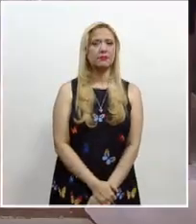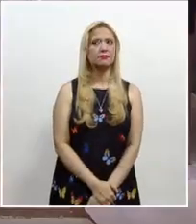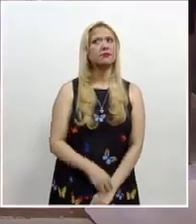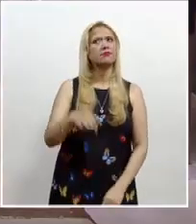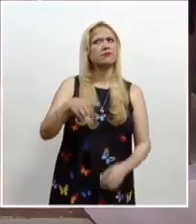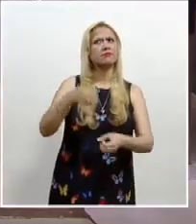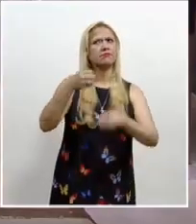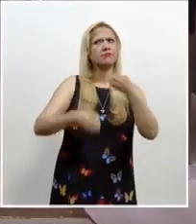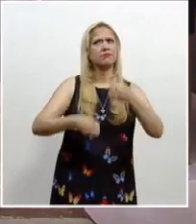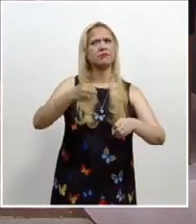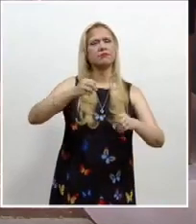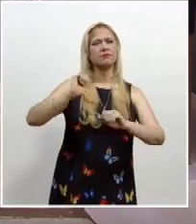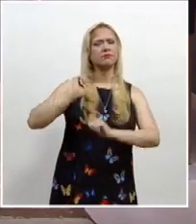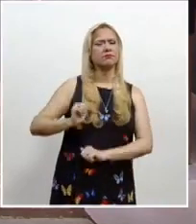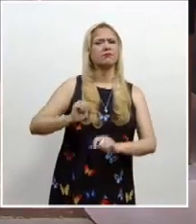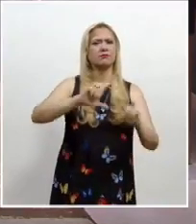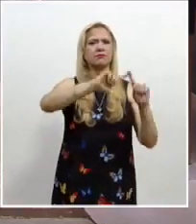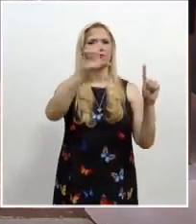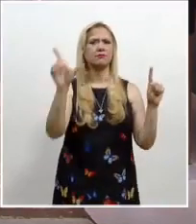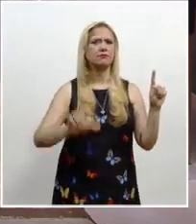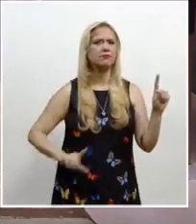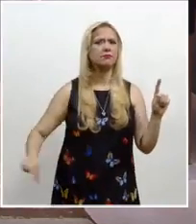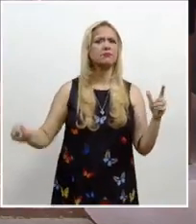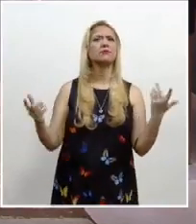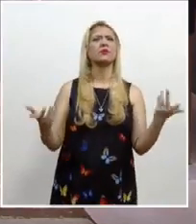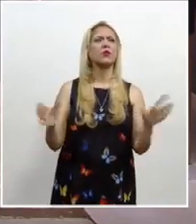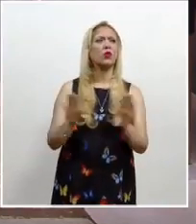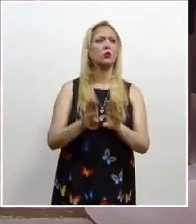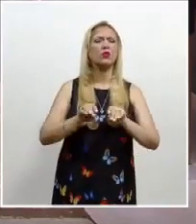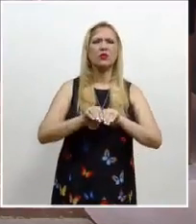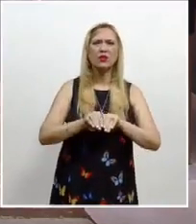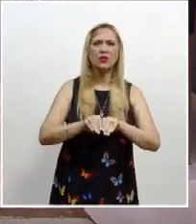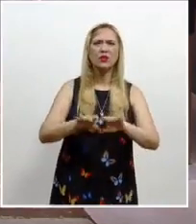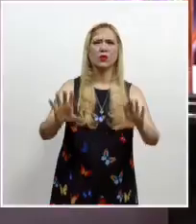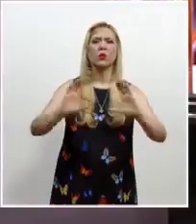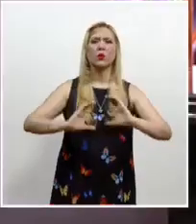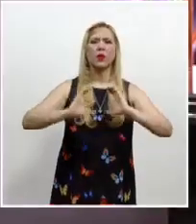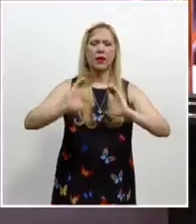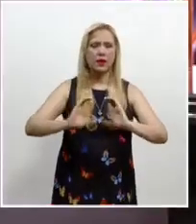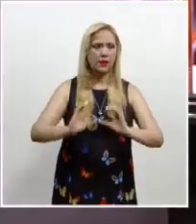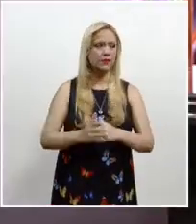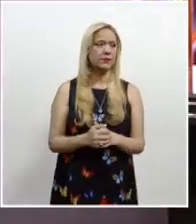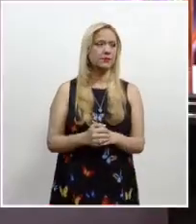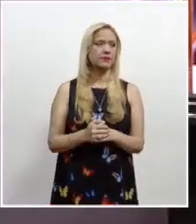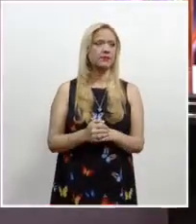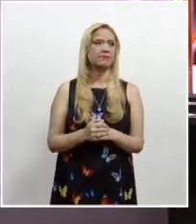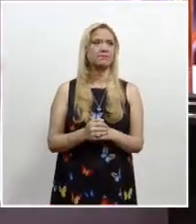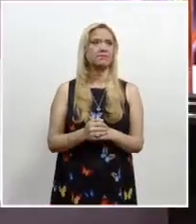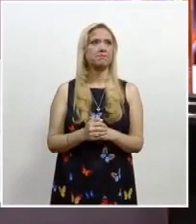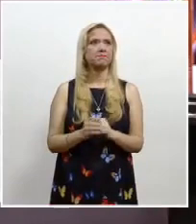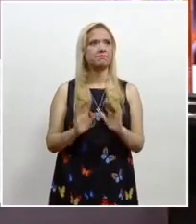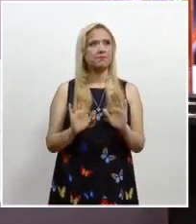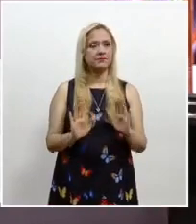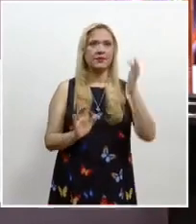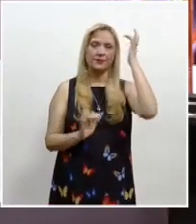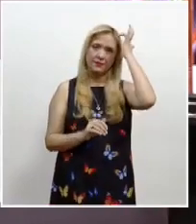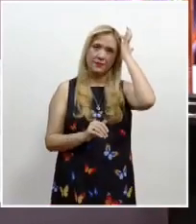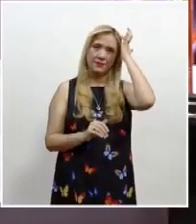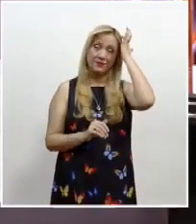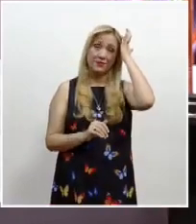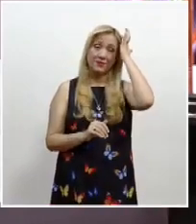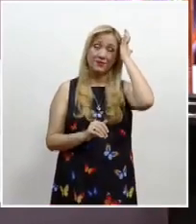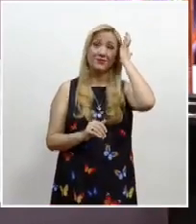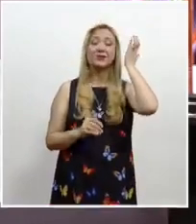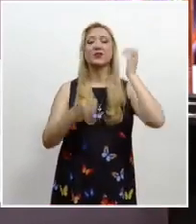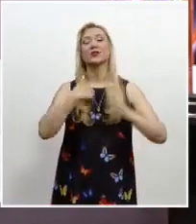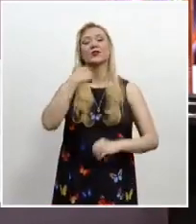Poder Judicial de la Federación, ¿cómo se puede promover esta cultura de los cuidados? Pero para comentar y contestar esta pregunta,